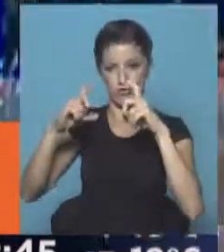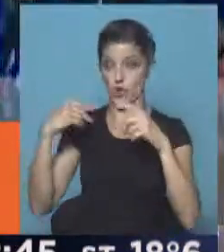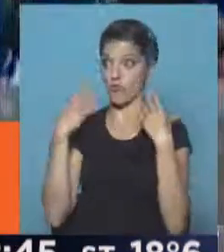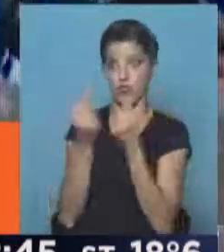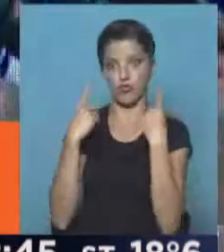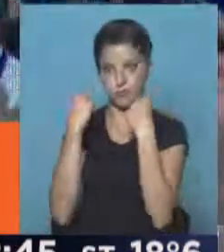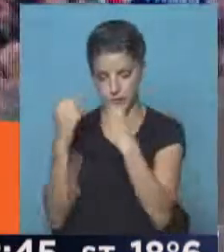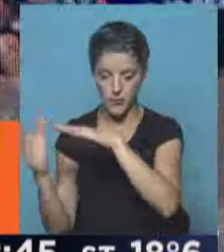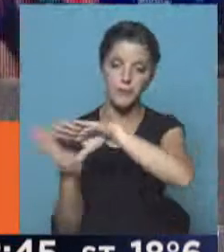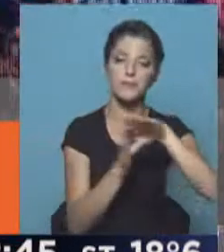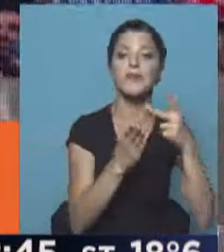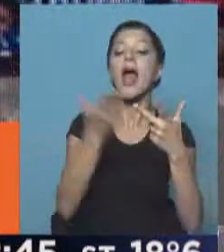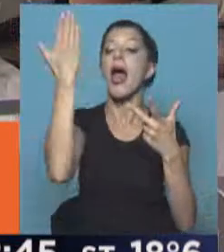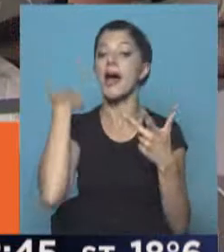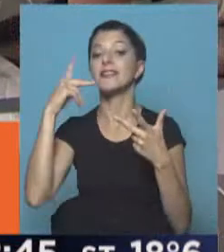a Bush,